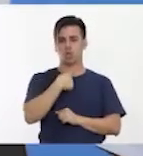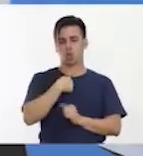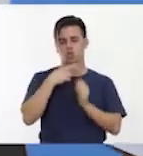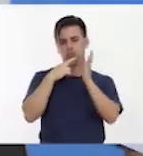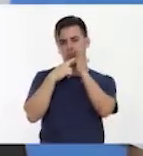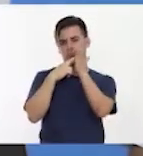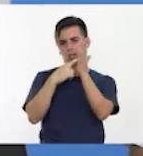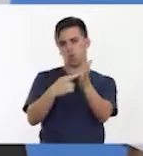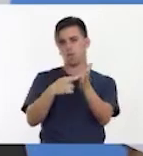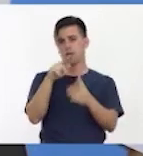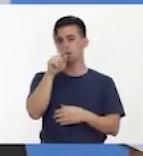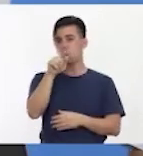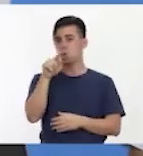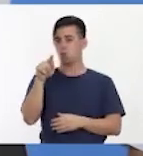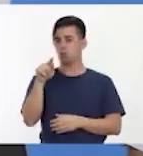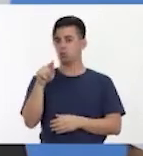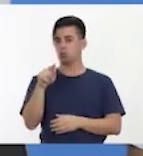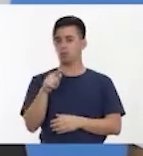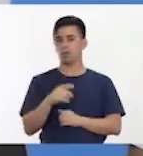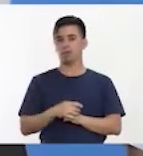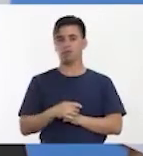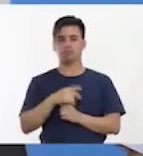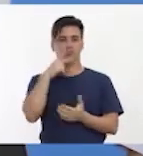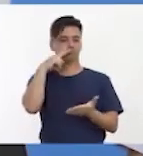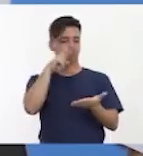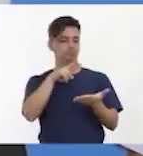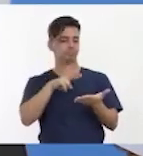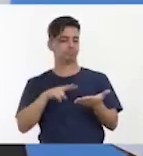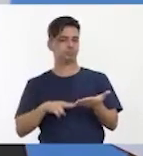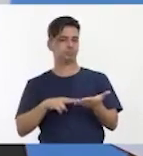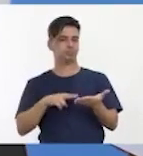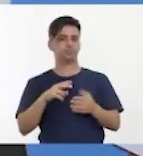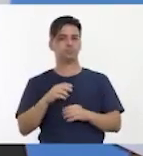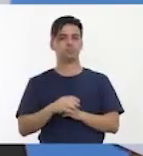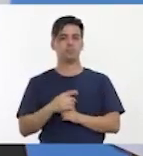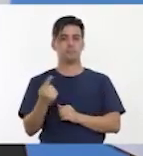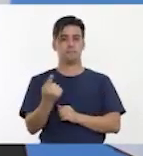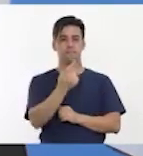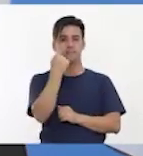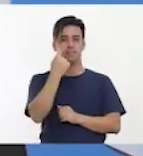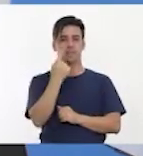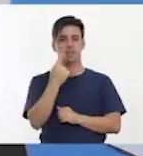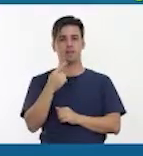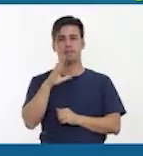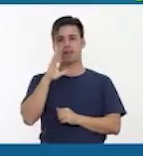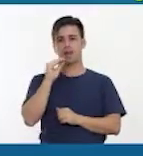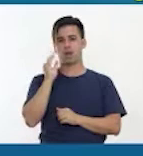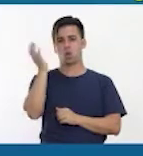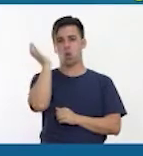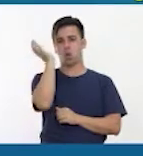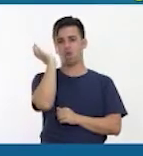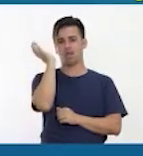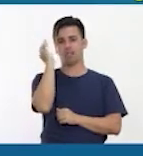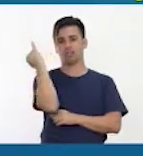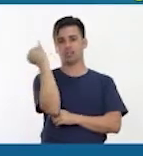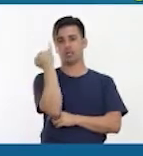que vuelvan a Crónicas sobre la primera conferencia internacional americana, donde